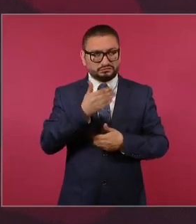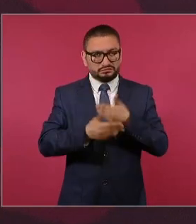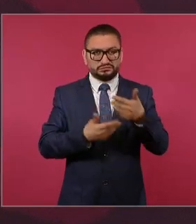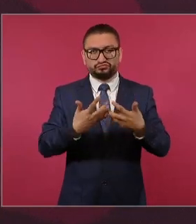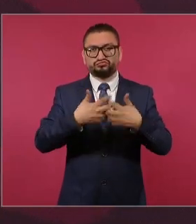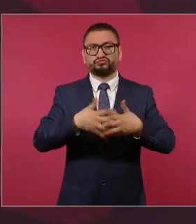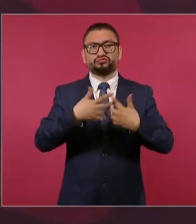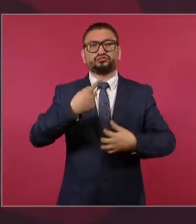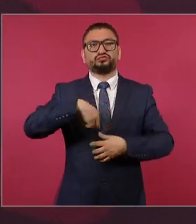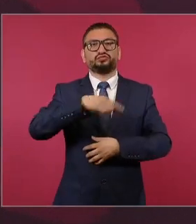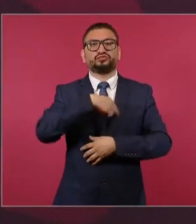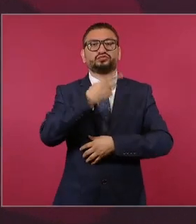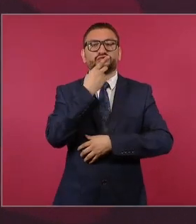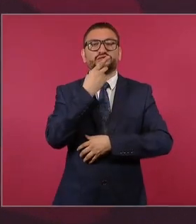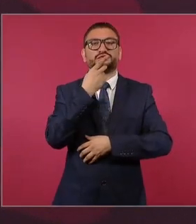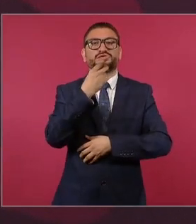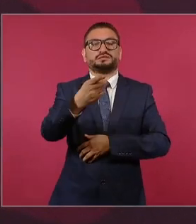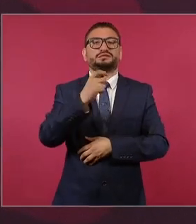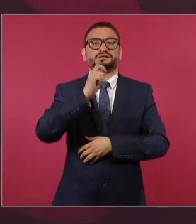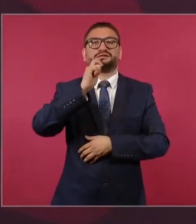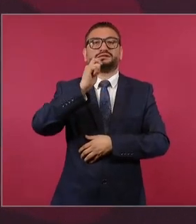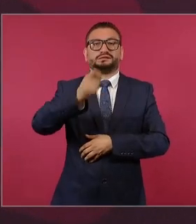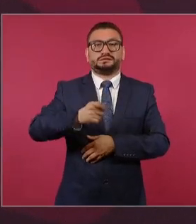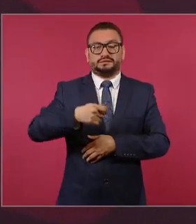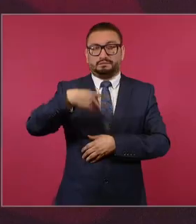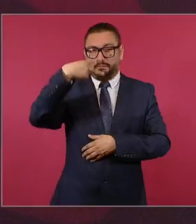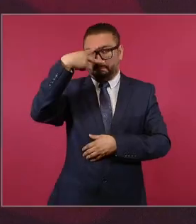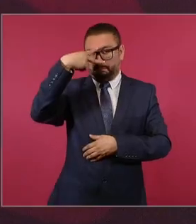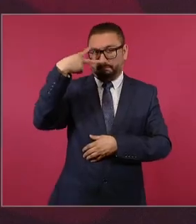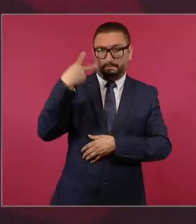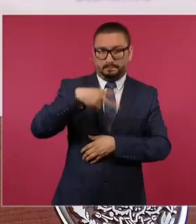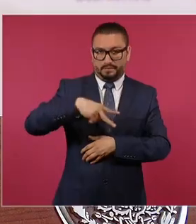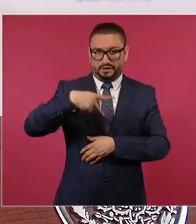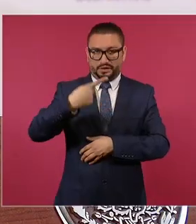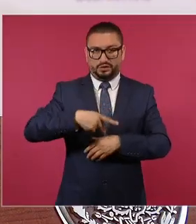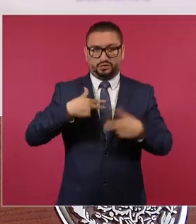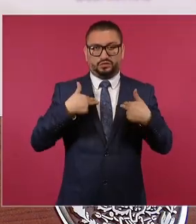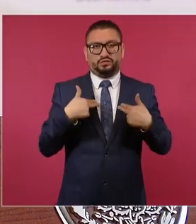esto que nosotros llamamos humanismo mexicano y va a seguir